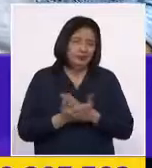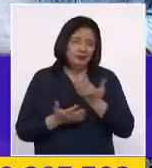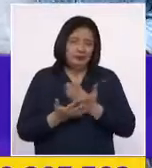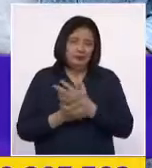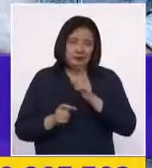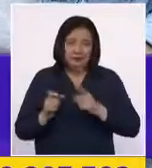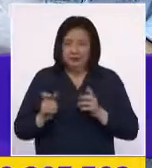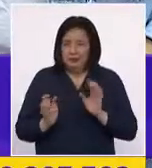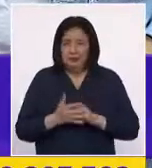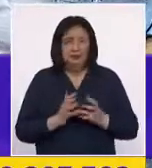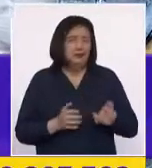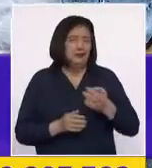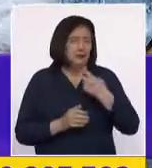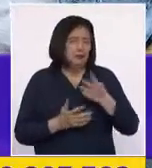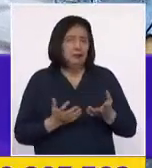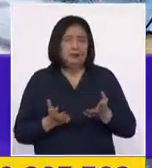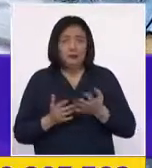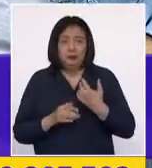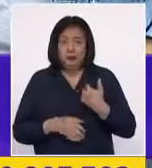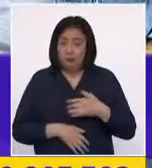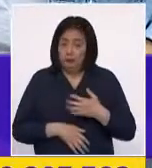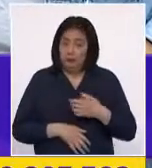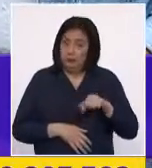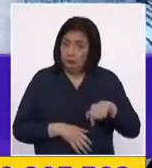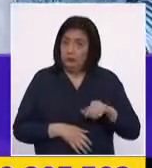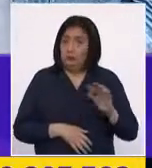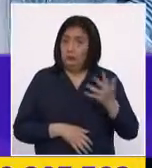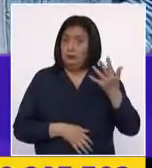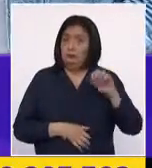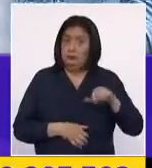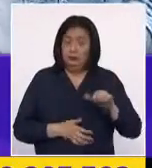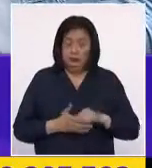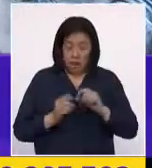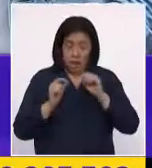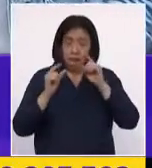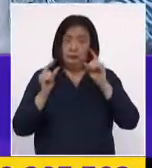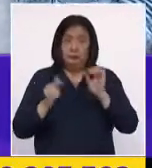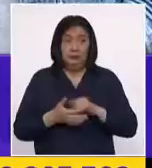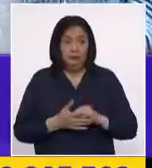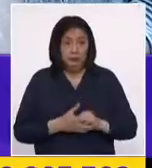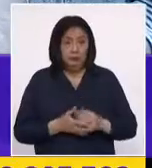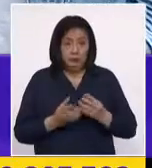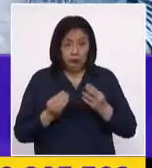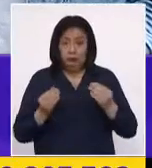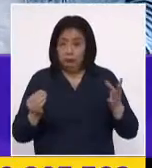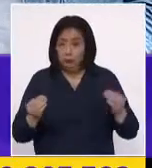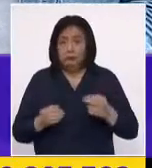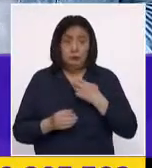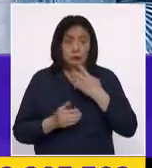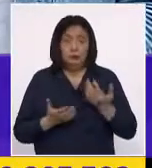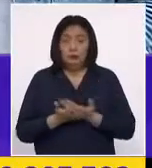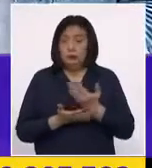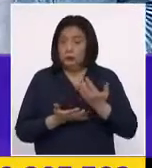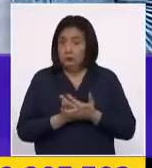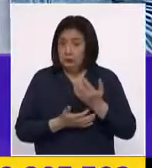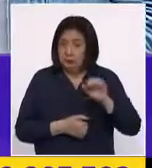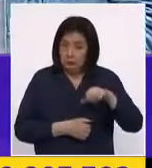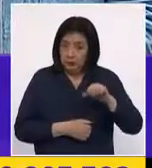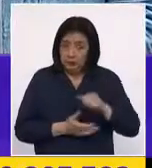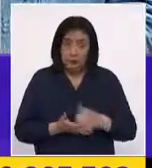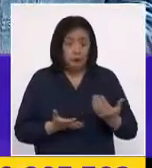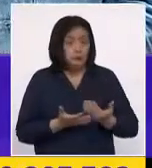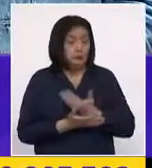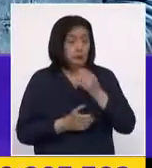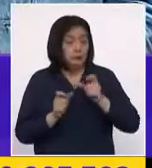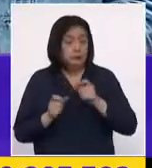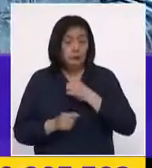talentos van a haber? Por favor, cuéntanos. Entonces, en esta quinta temporada nos ha sorprendido gratamente muchísimas voces nuevas. Muchísimas